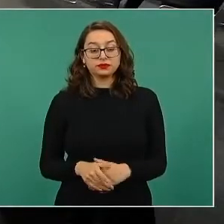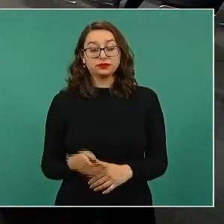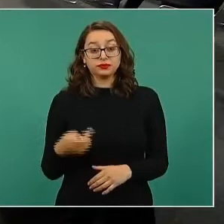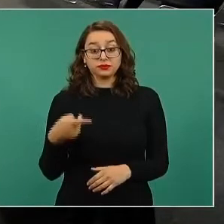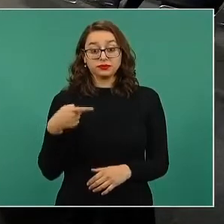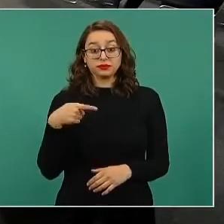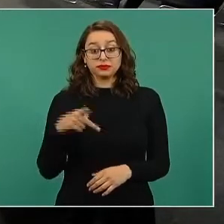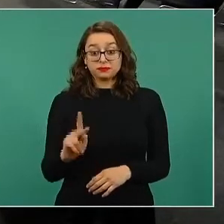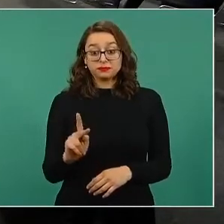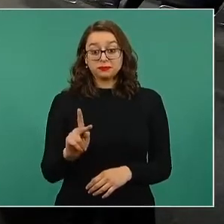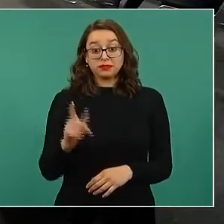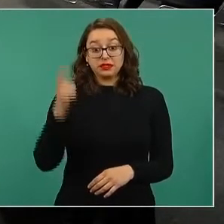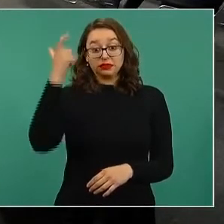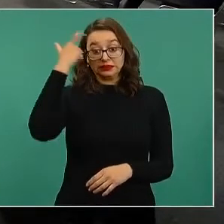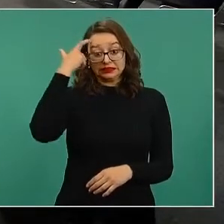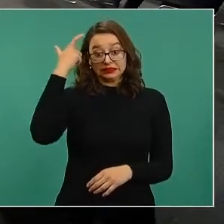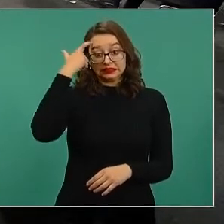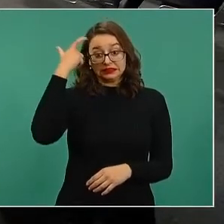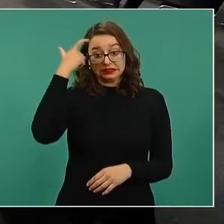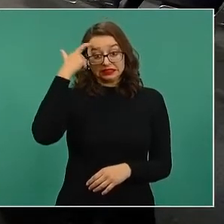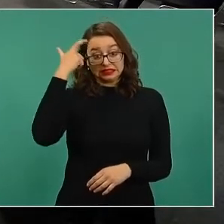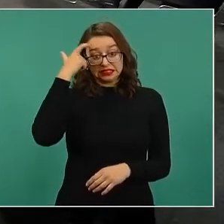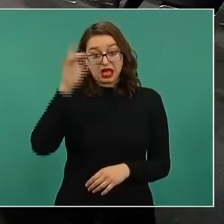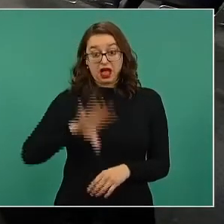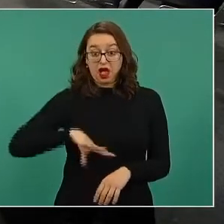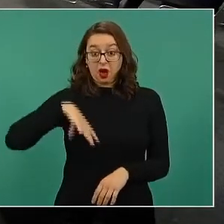esa mentalidad